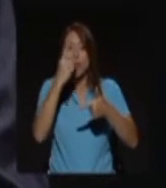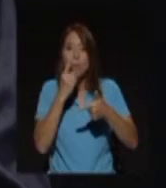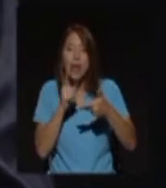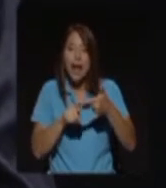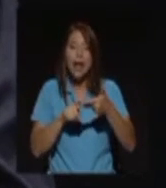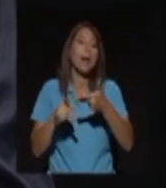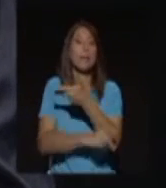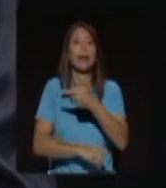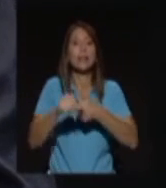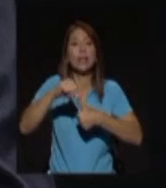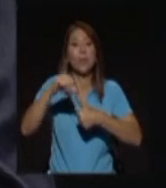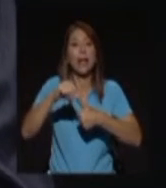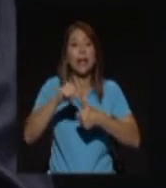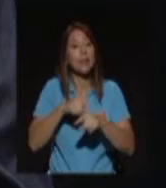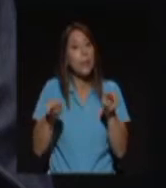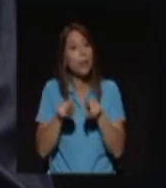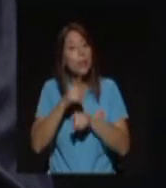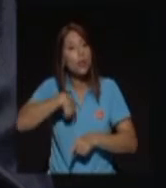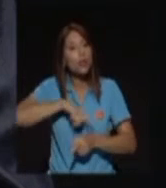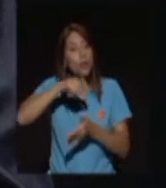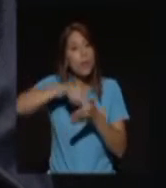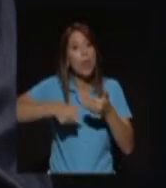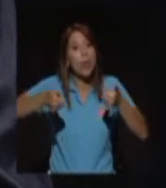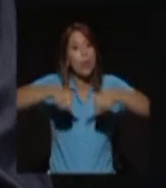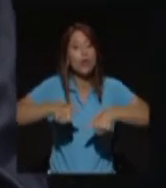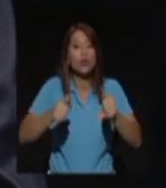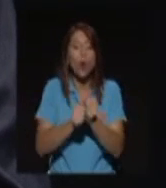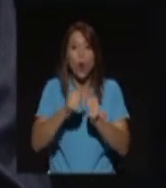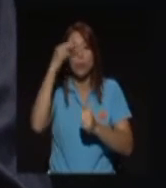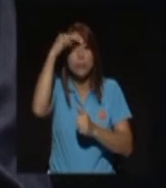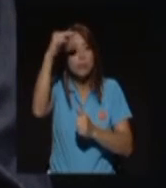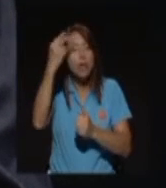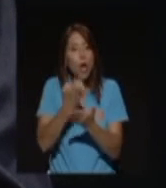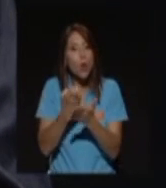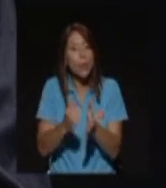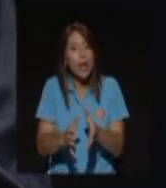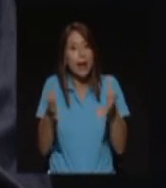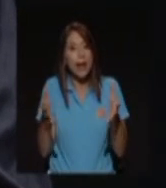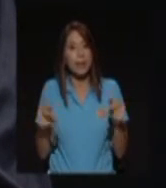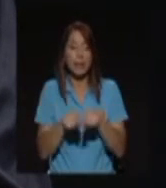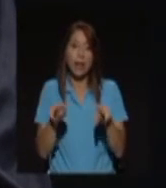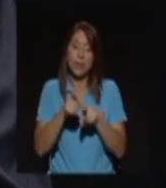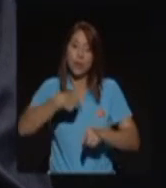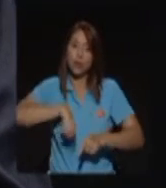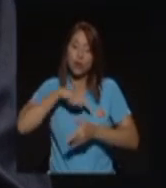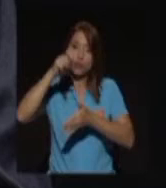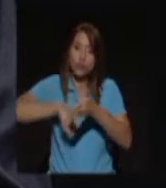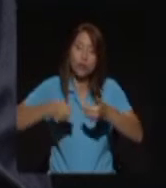centroamericanos, pero tenemos con países bastante más grandes como la economía mexicana. Tenemos tratados también